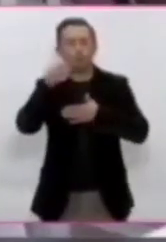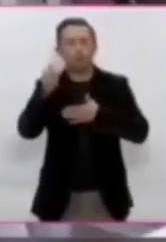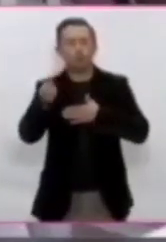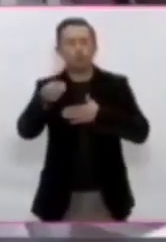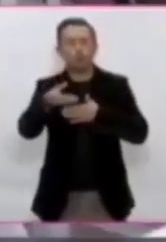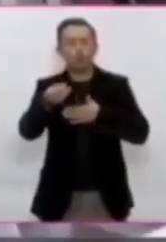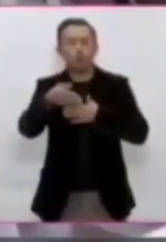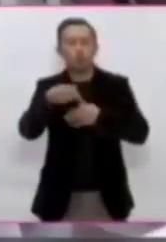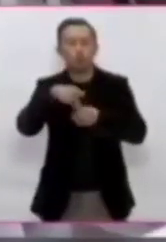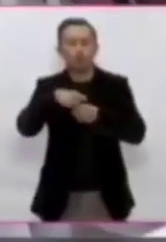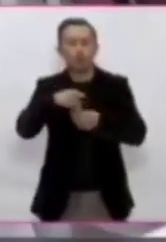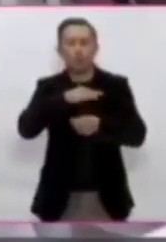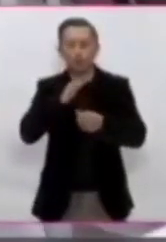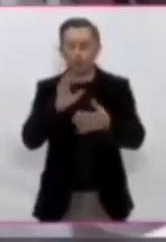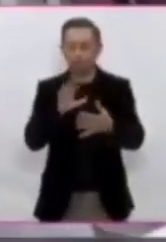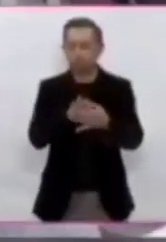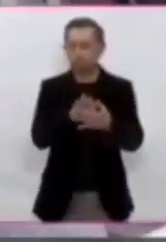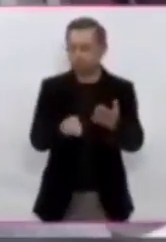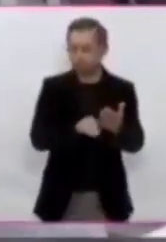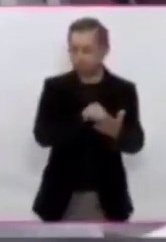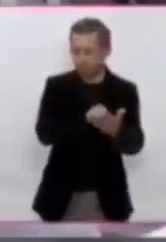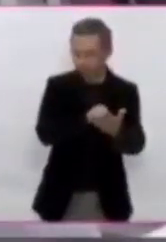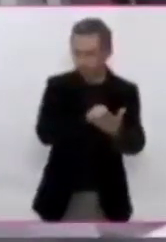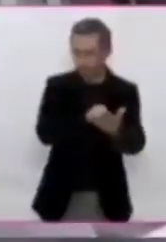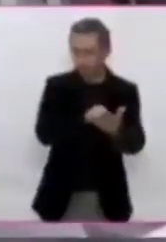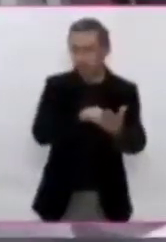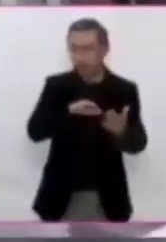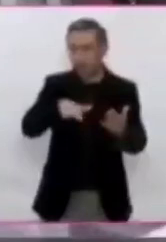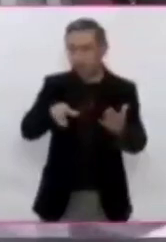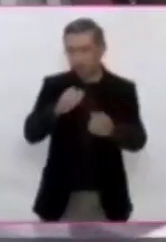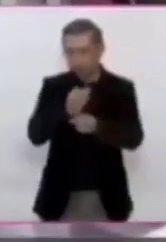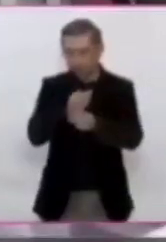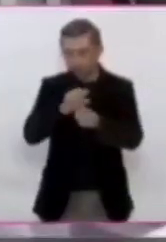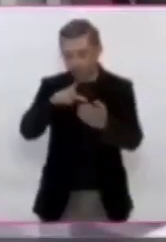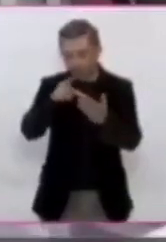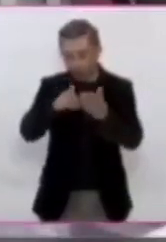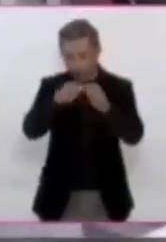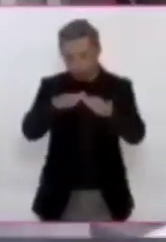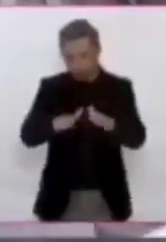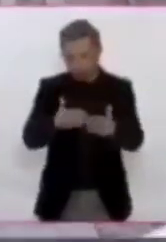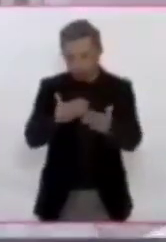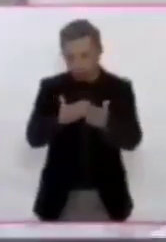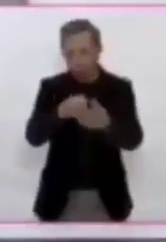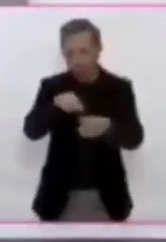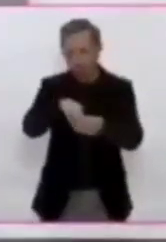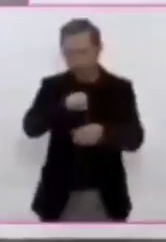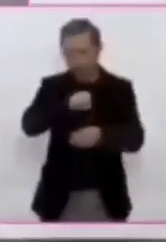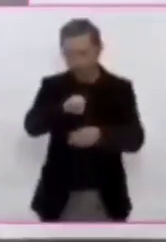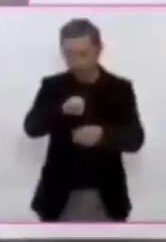ser aplicado y a favor de la propuesta que se nos presenta. Gracias.